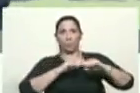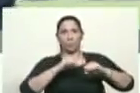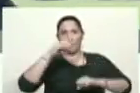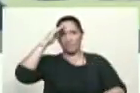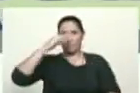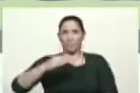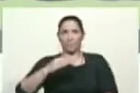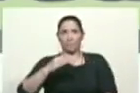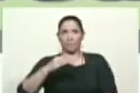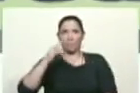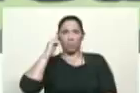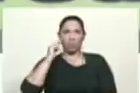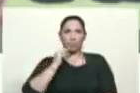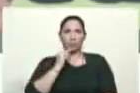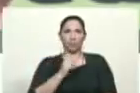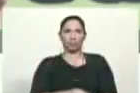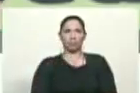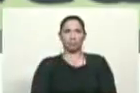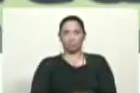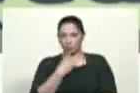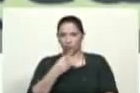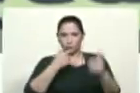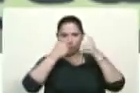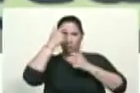militar bolivariano.